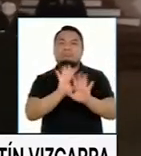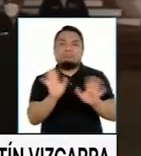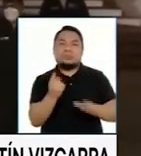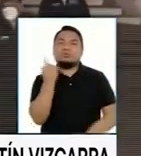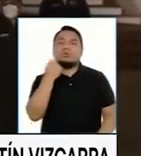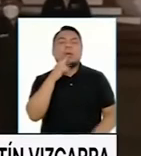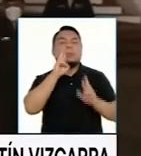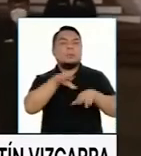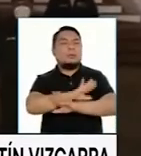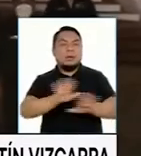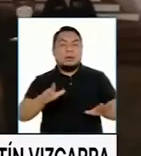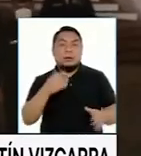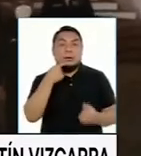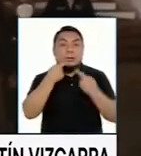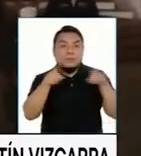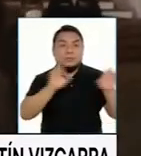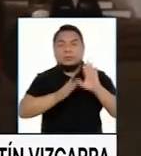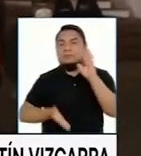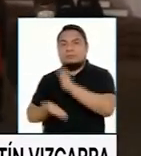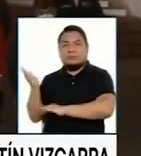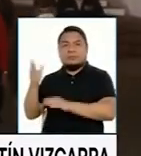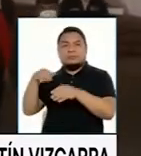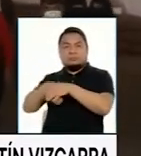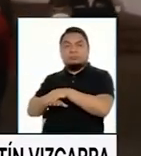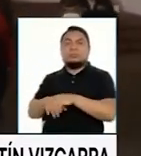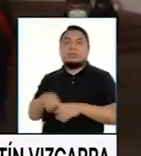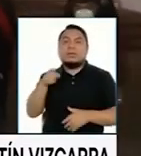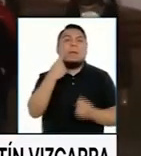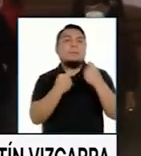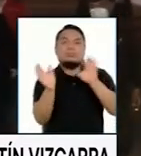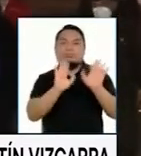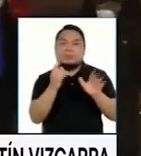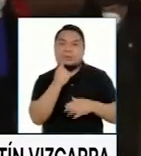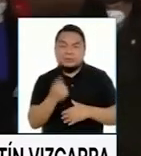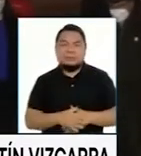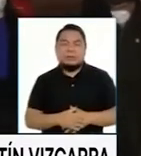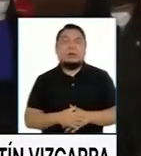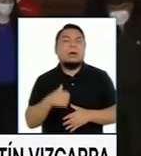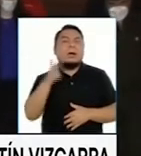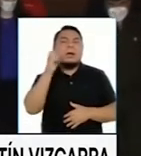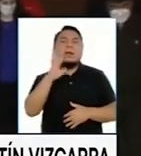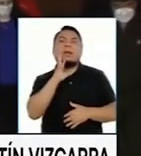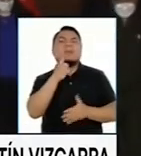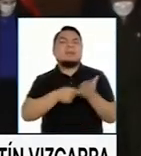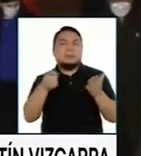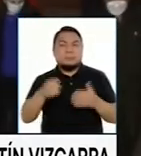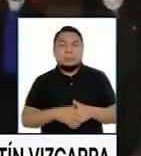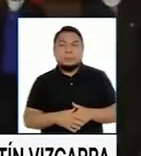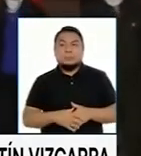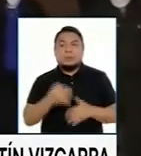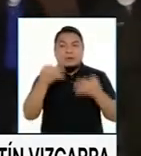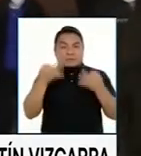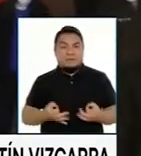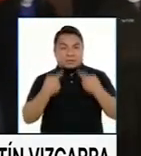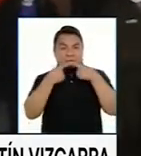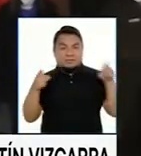la incapacidad moral permanente, que es el recurso por el cual hoy se vacó al presidente